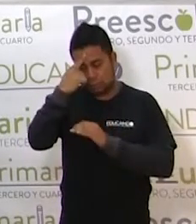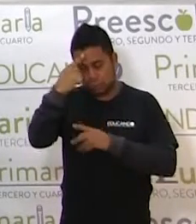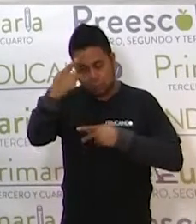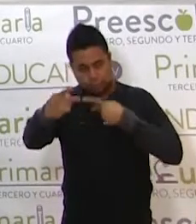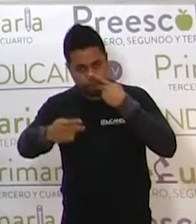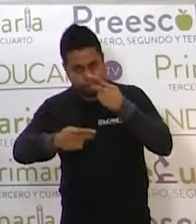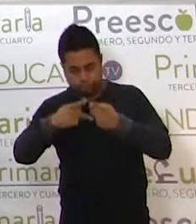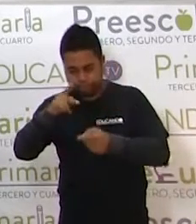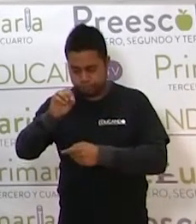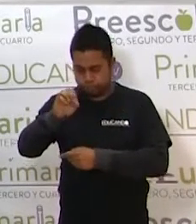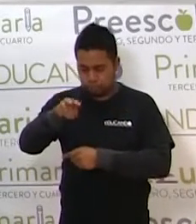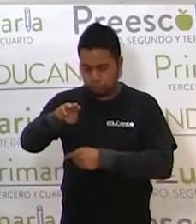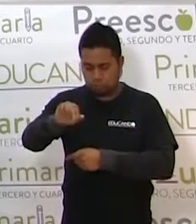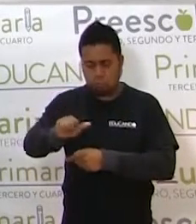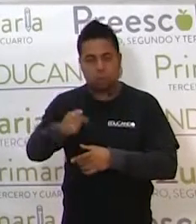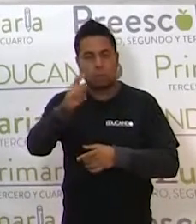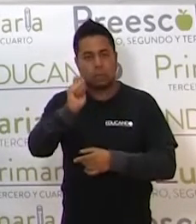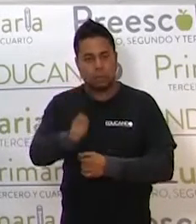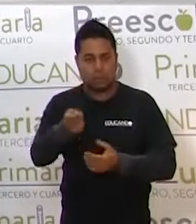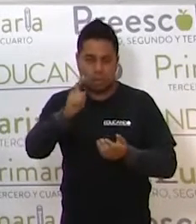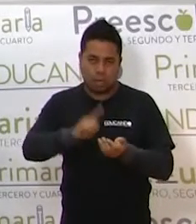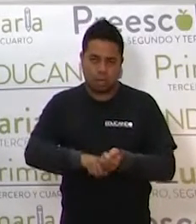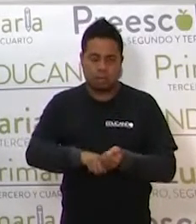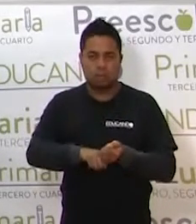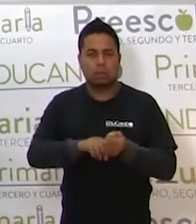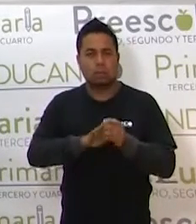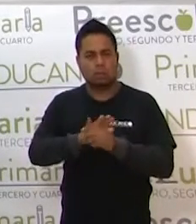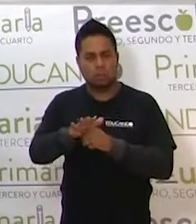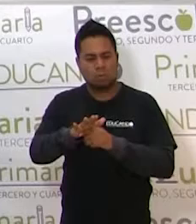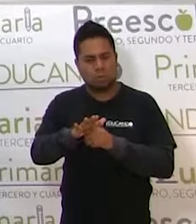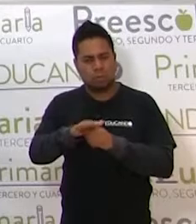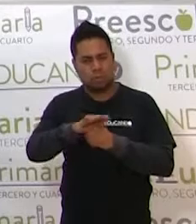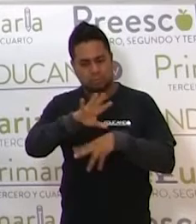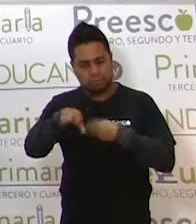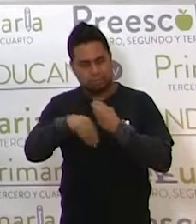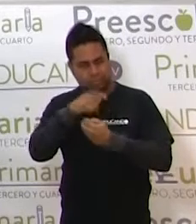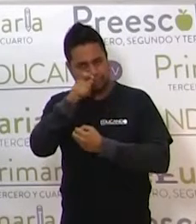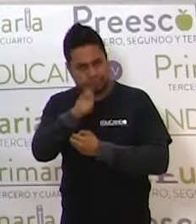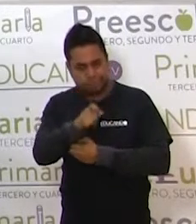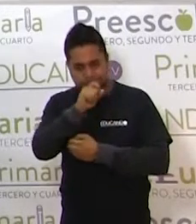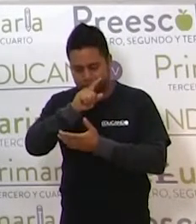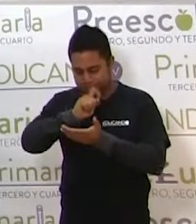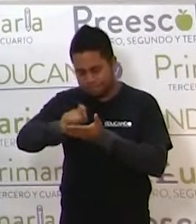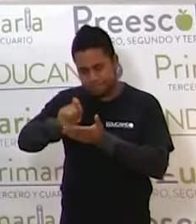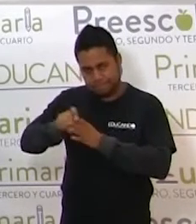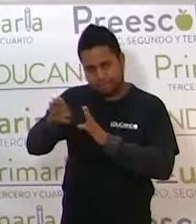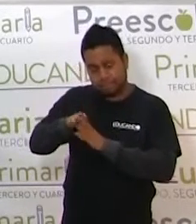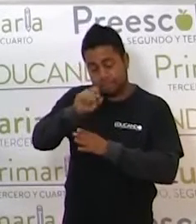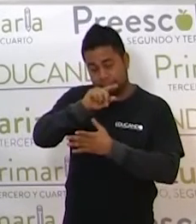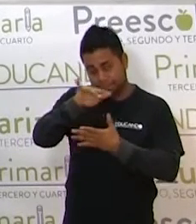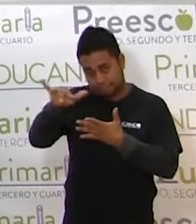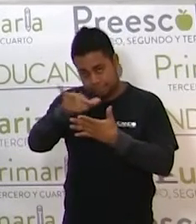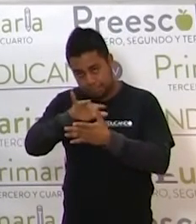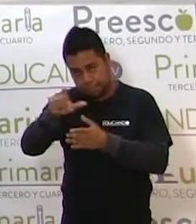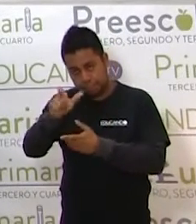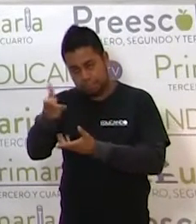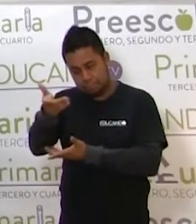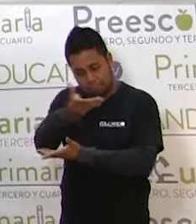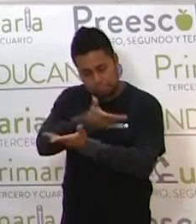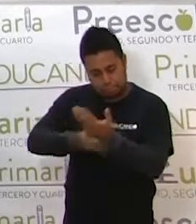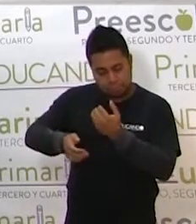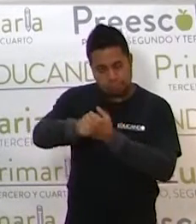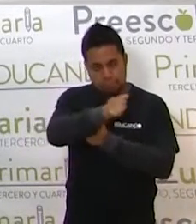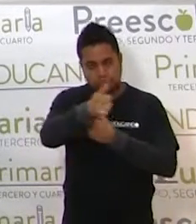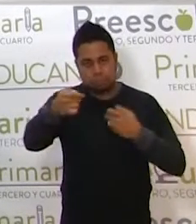es su estructura y su forma de escribir de igual forma al momento de hacer la lectura y compartirla con las demás